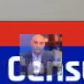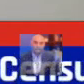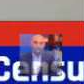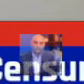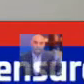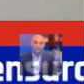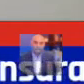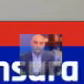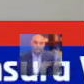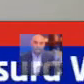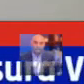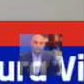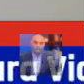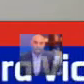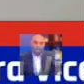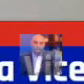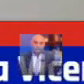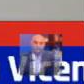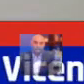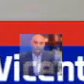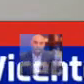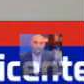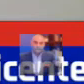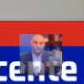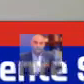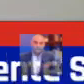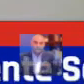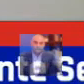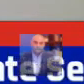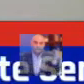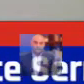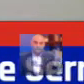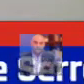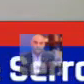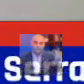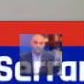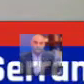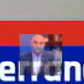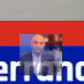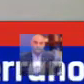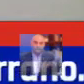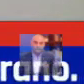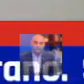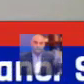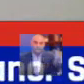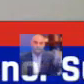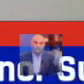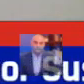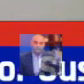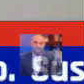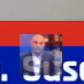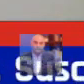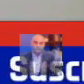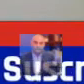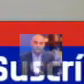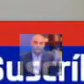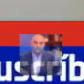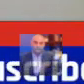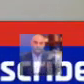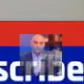conocer aquí en Sin Censura, en Regeneración MX, y los programas que llevamos a cabo, que son diccionarios